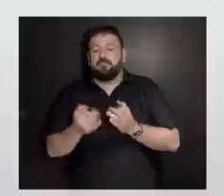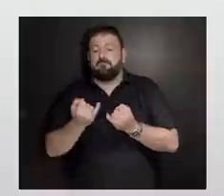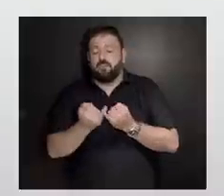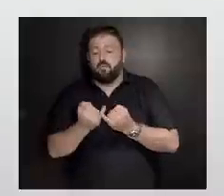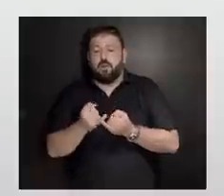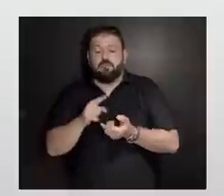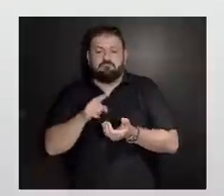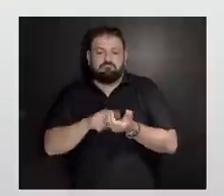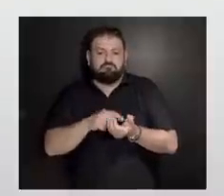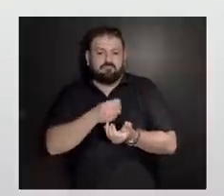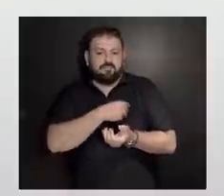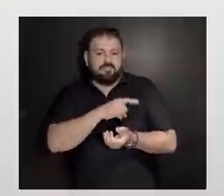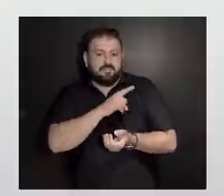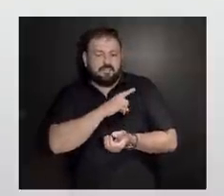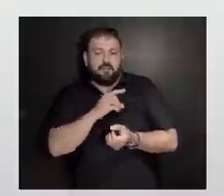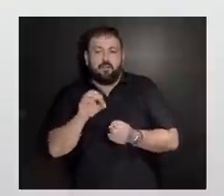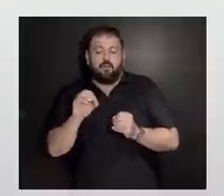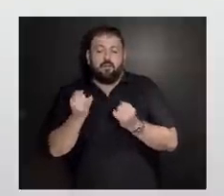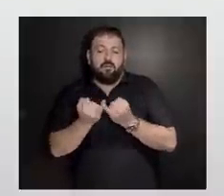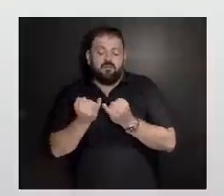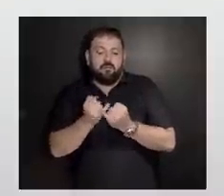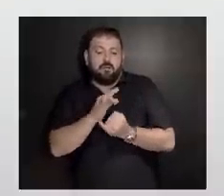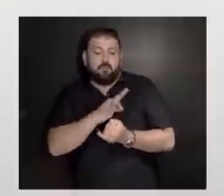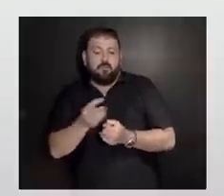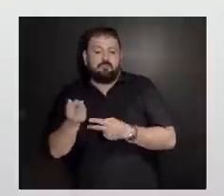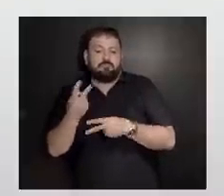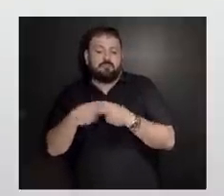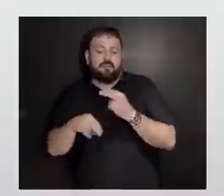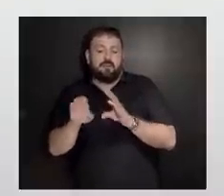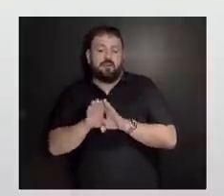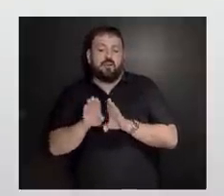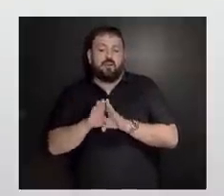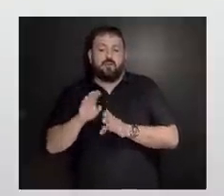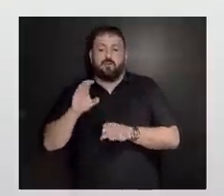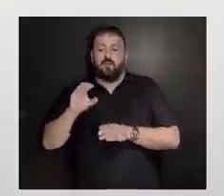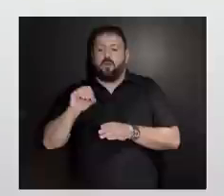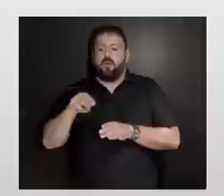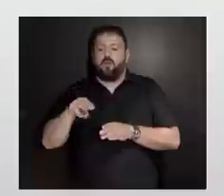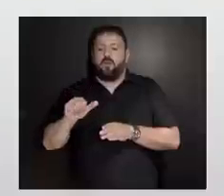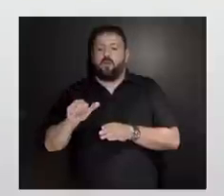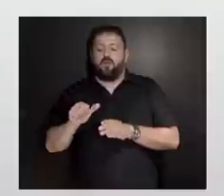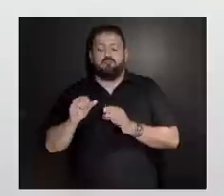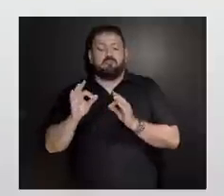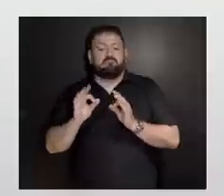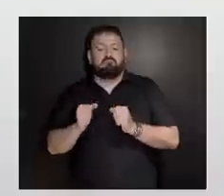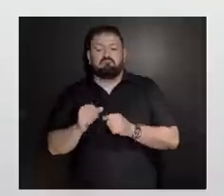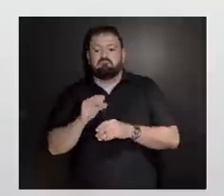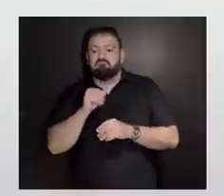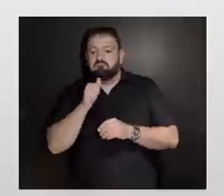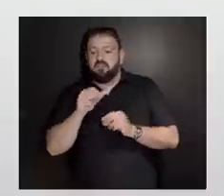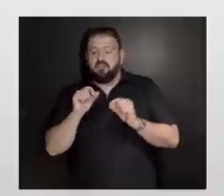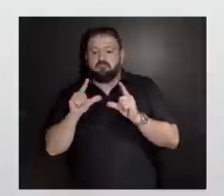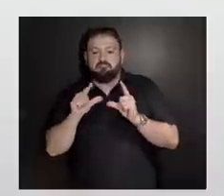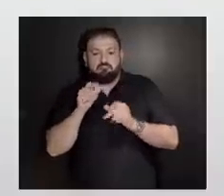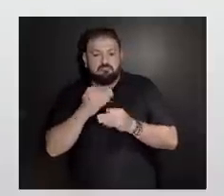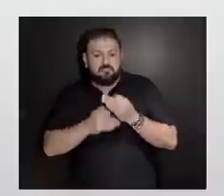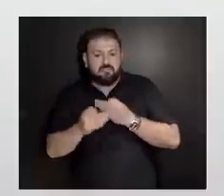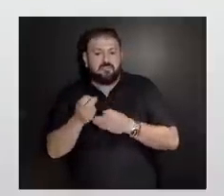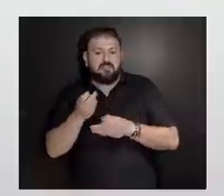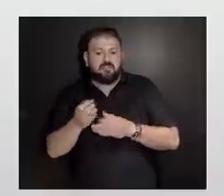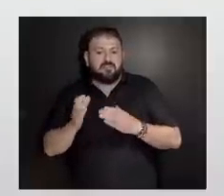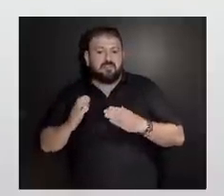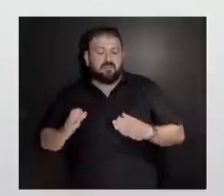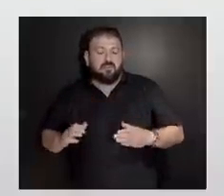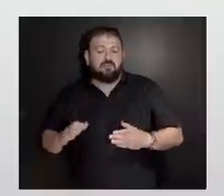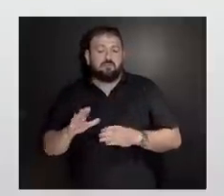nervioso o incluso inducir hasta un coma por esta toxicidad, por esta carga que tiene nuestro cuerpo, o sea, estas toxinas que se están acumulando y que no